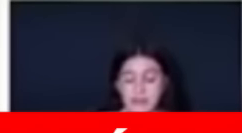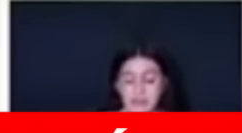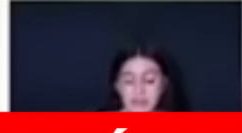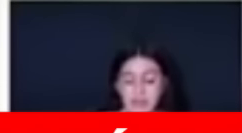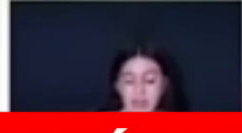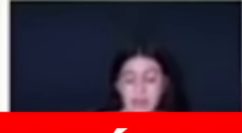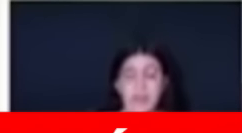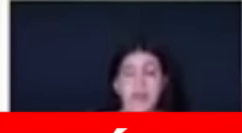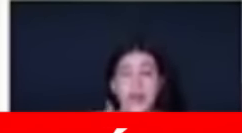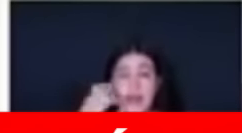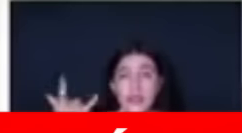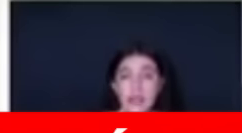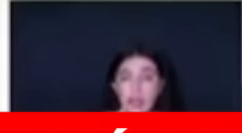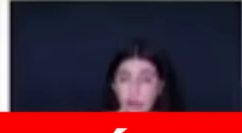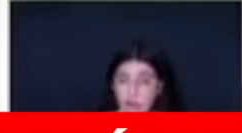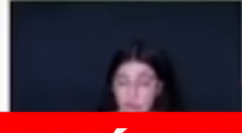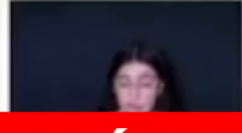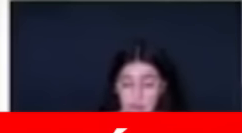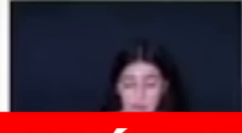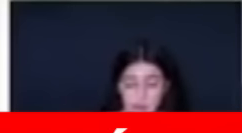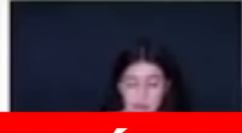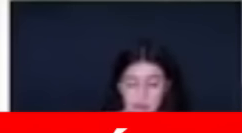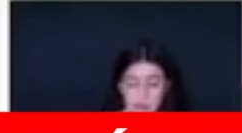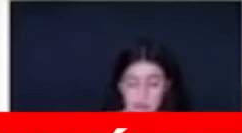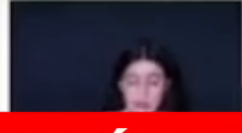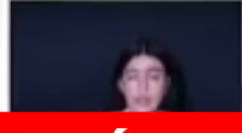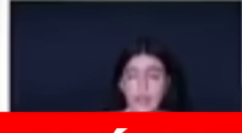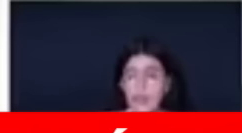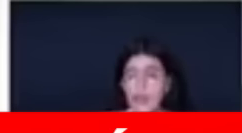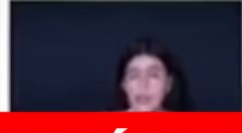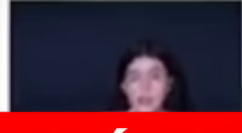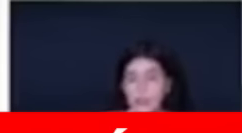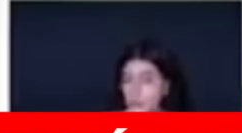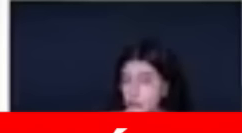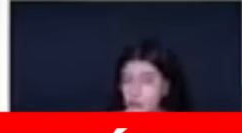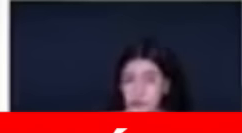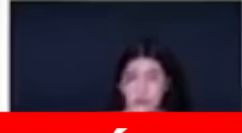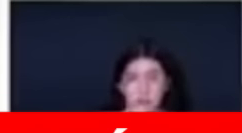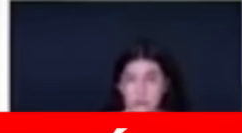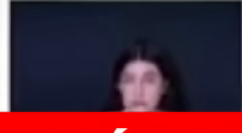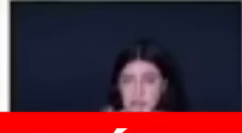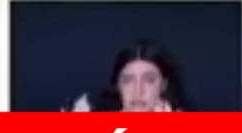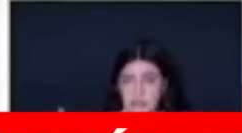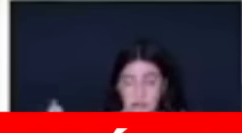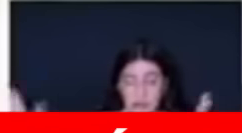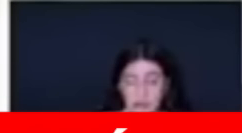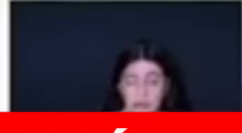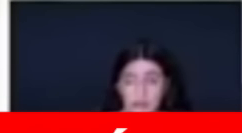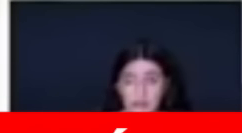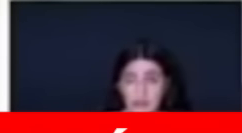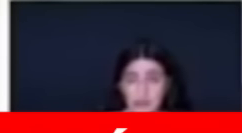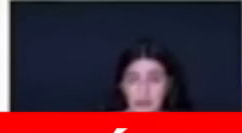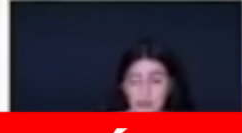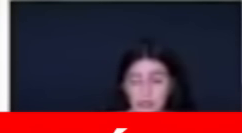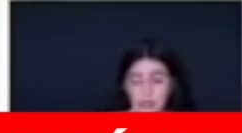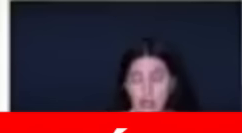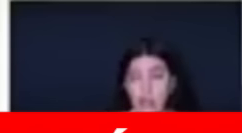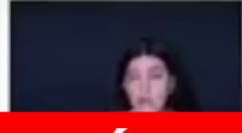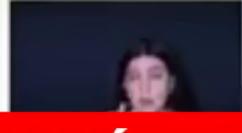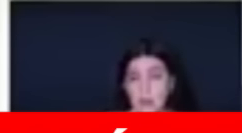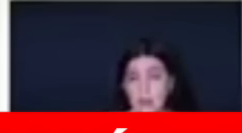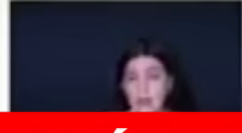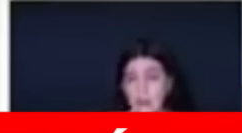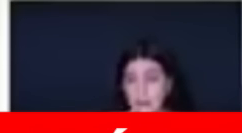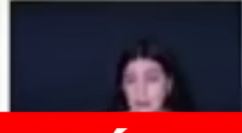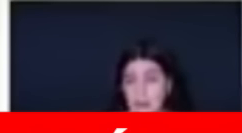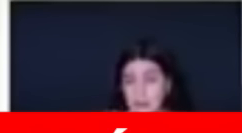Quiero comenzar siendo muy honesta con ustedes, completamente honesta, y déjenme contarles una historia.